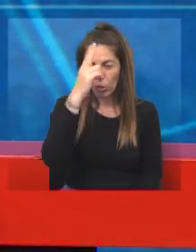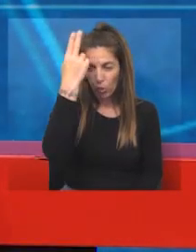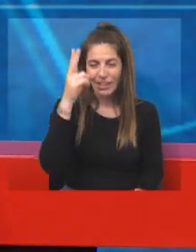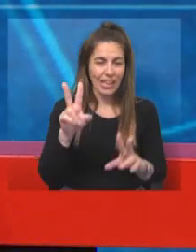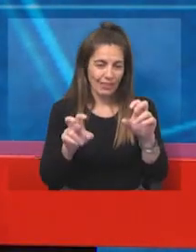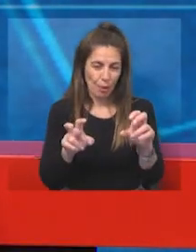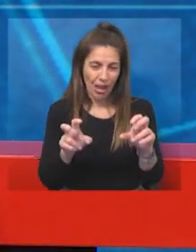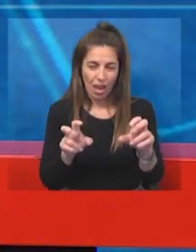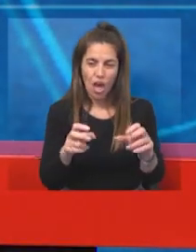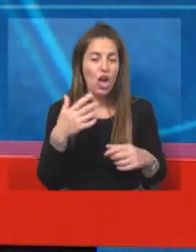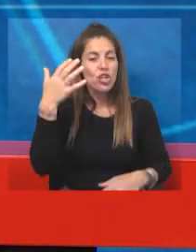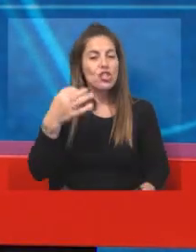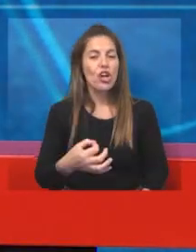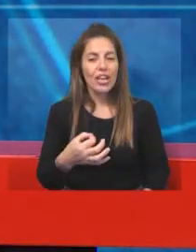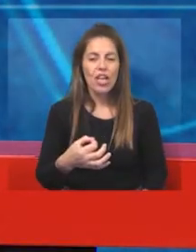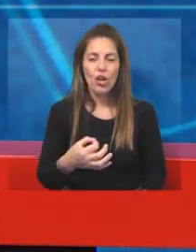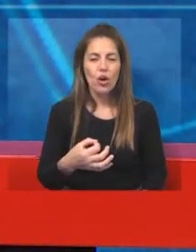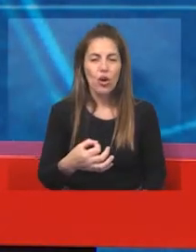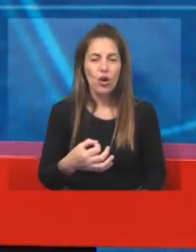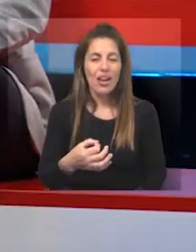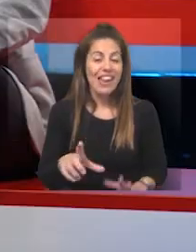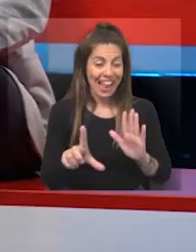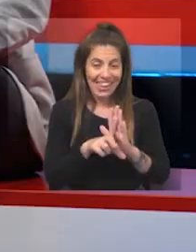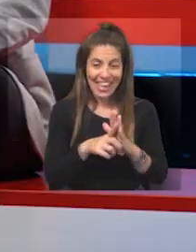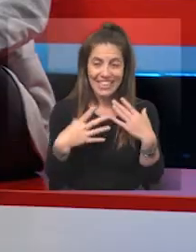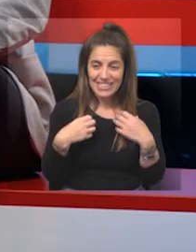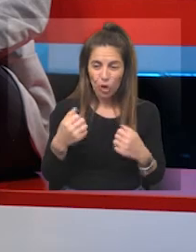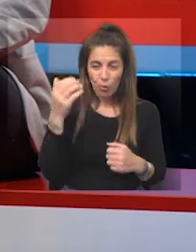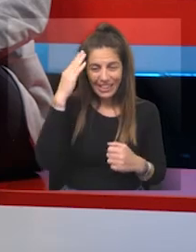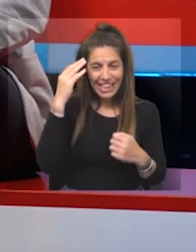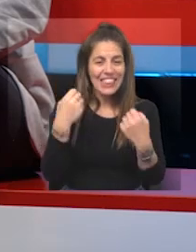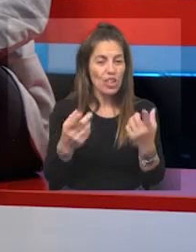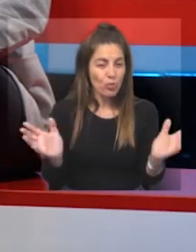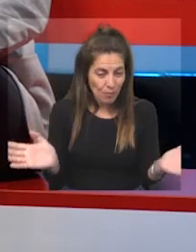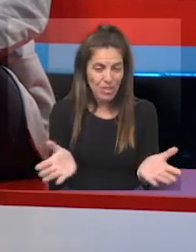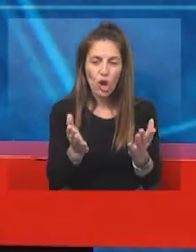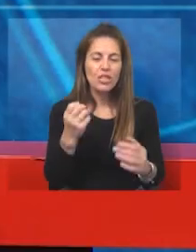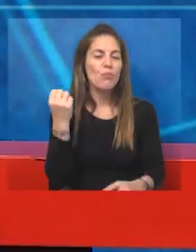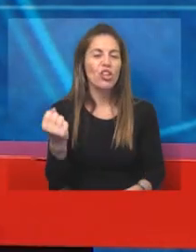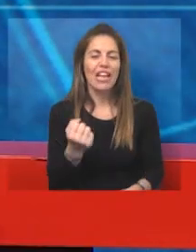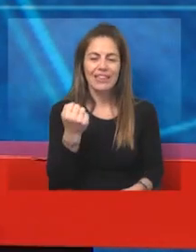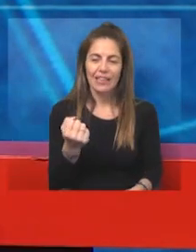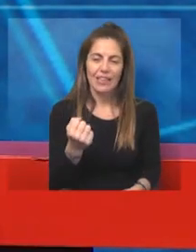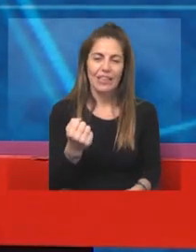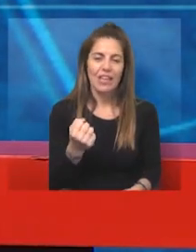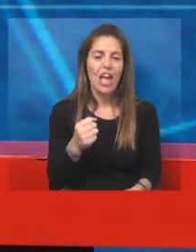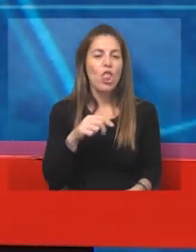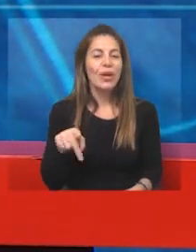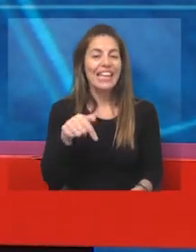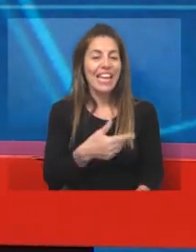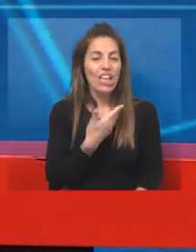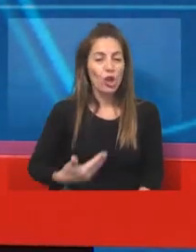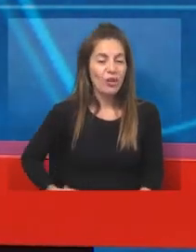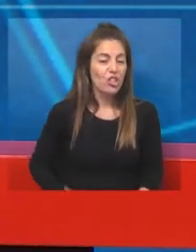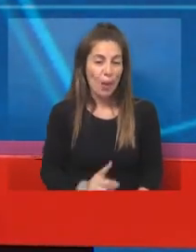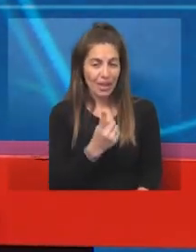eh yo creo que el el la la ley de Salud Mental le dio un envío muy importante y y Durante este gobierno se ha